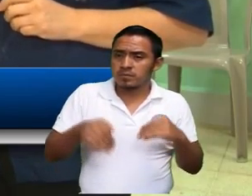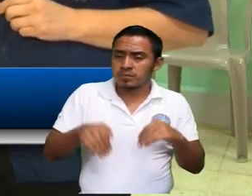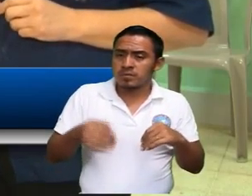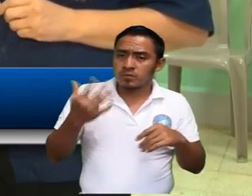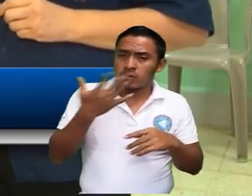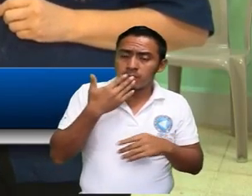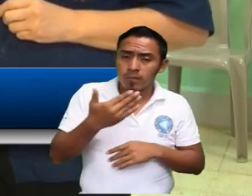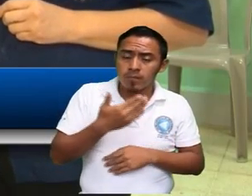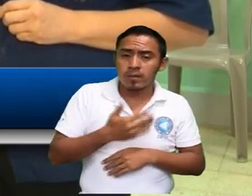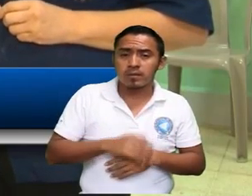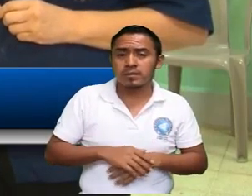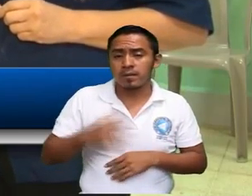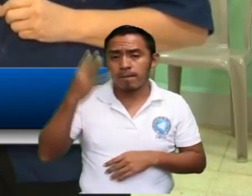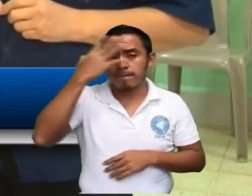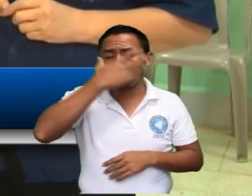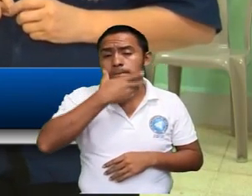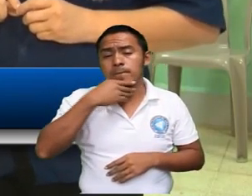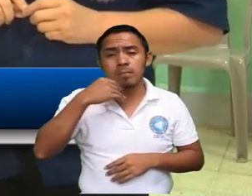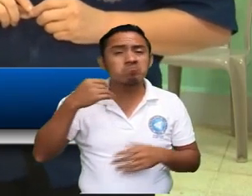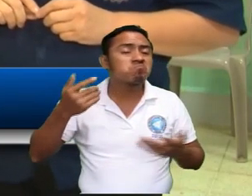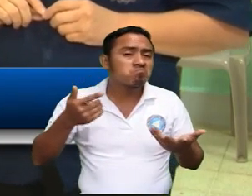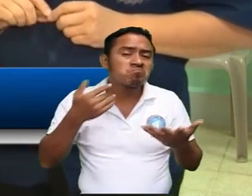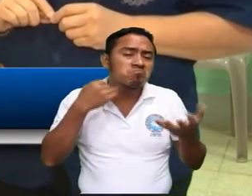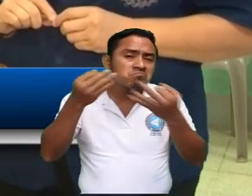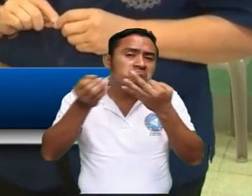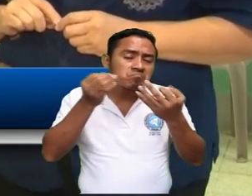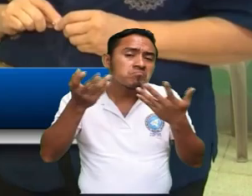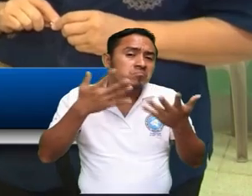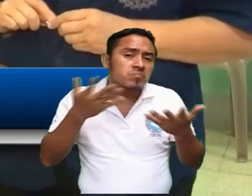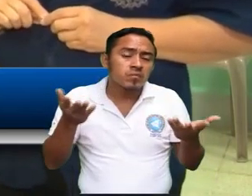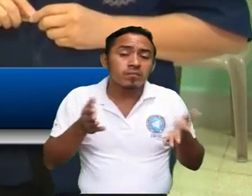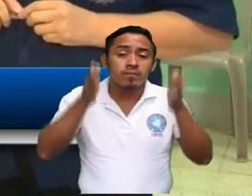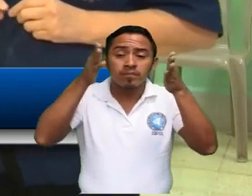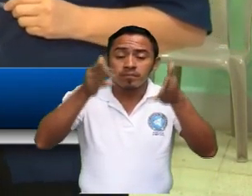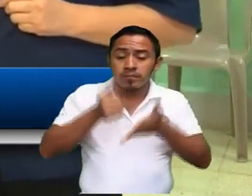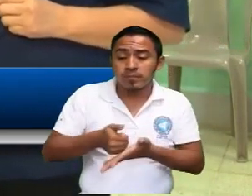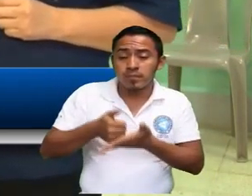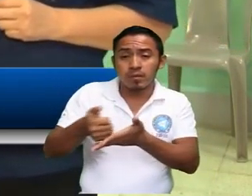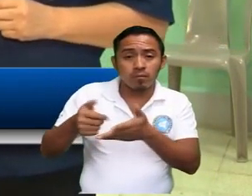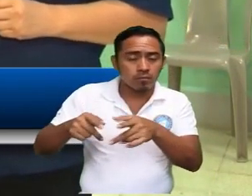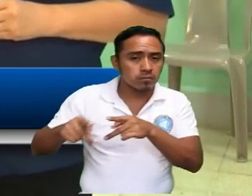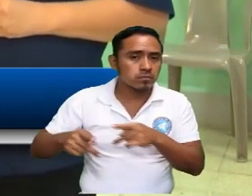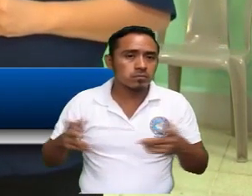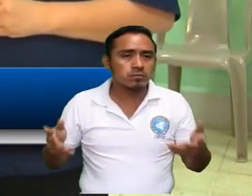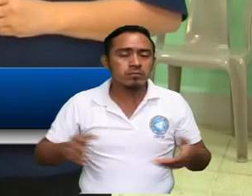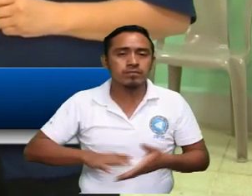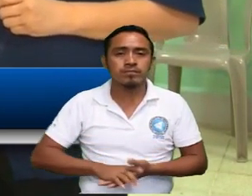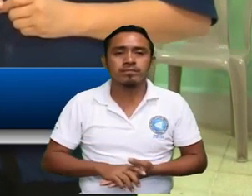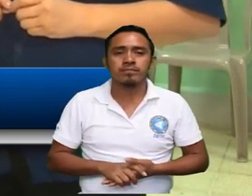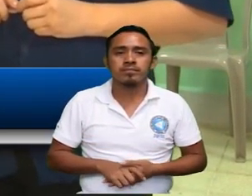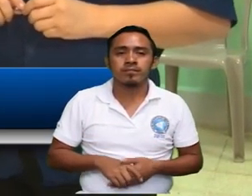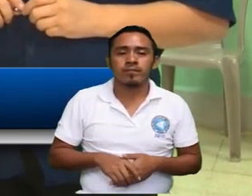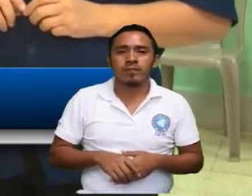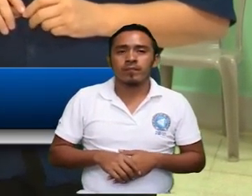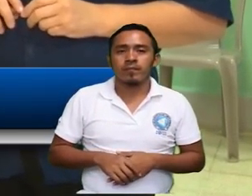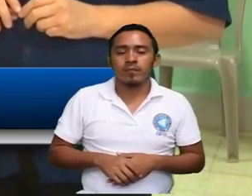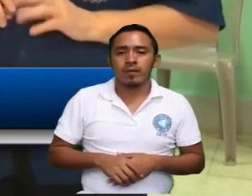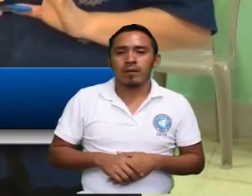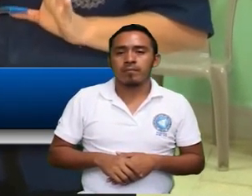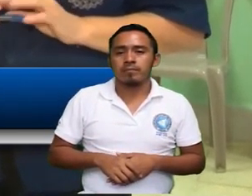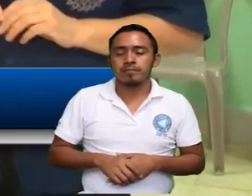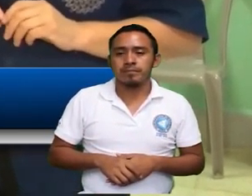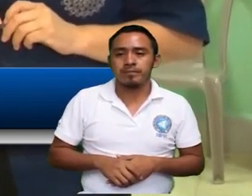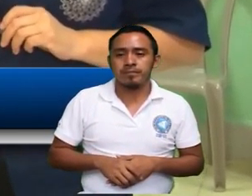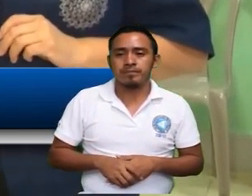experiencias, bonitas experiencias del servicio que le brinda a la población, a la ciudadanía. Para mí la